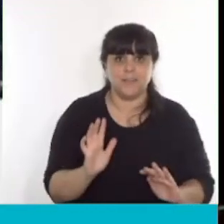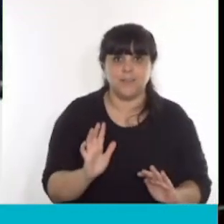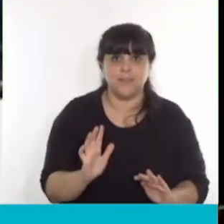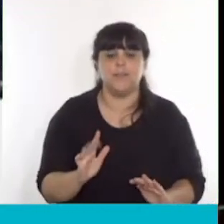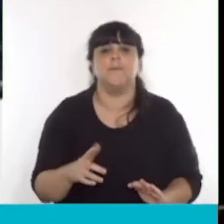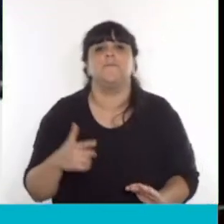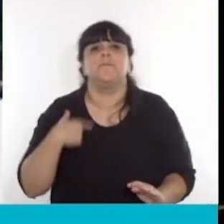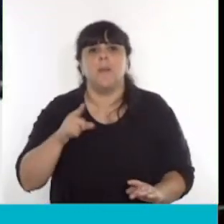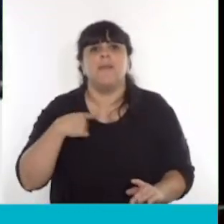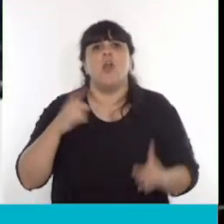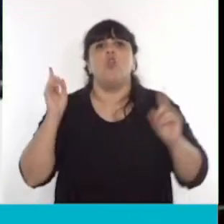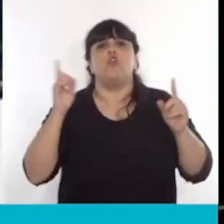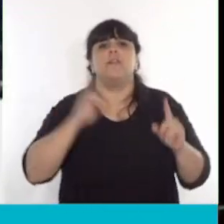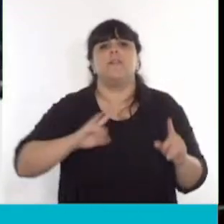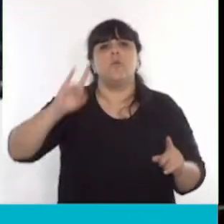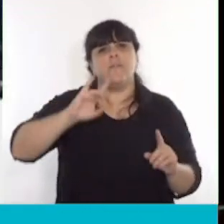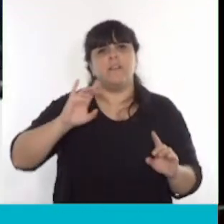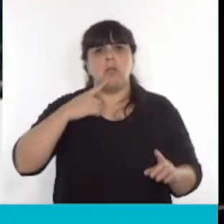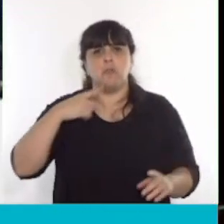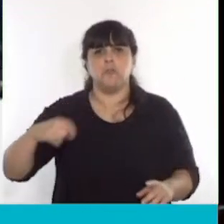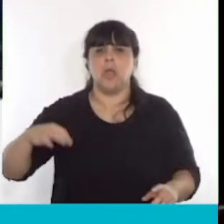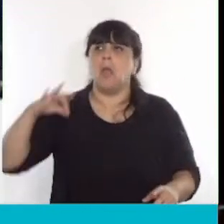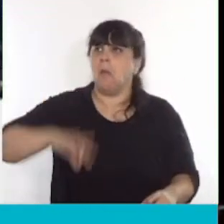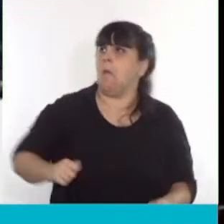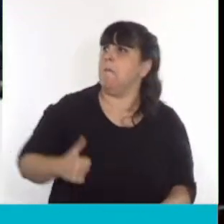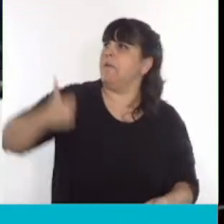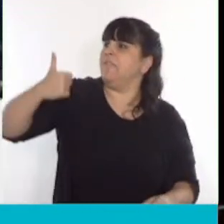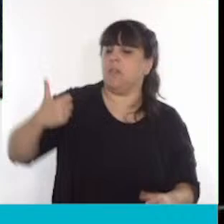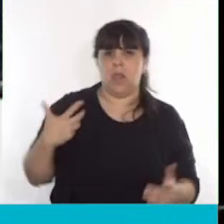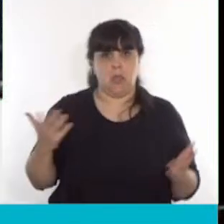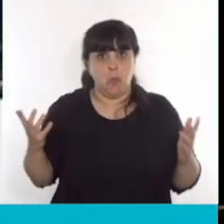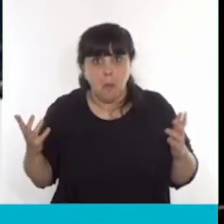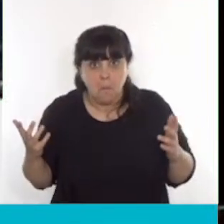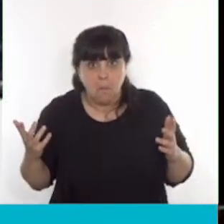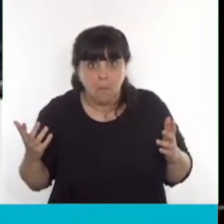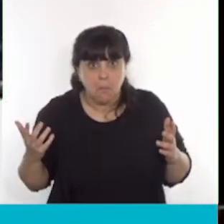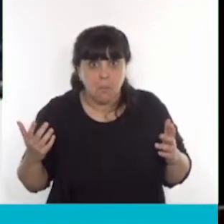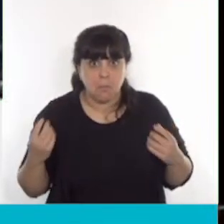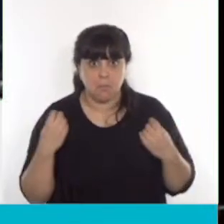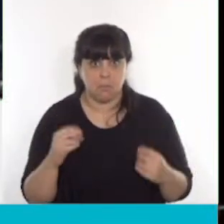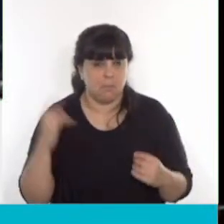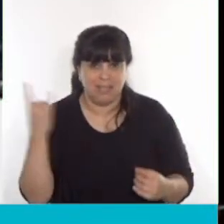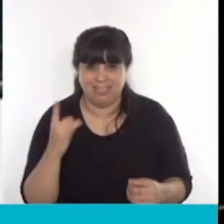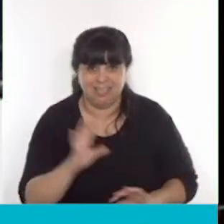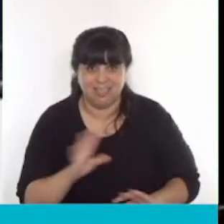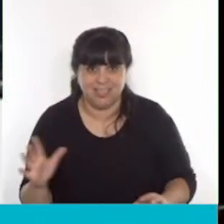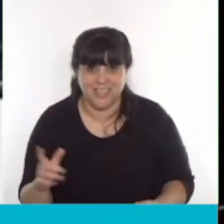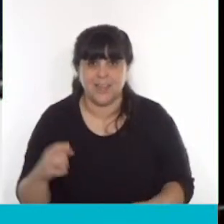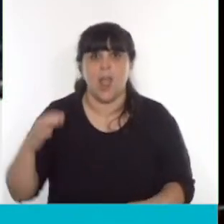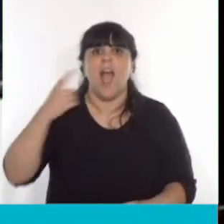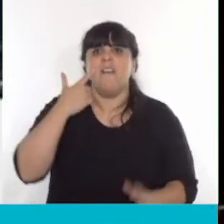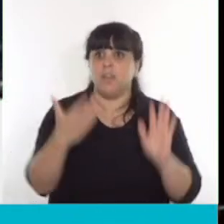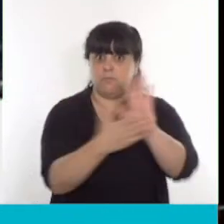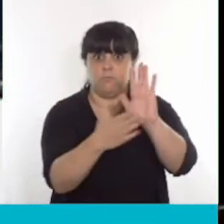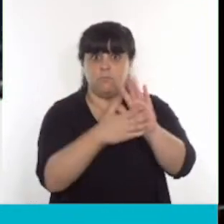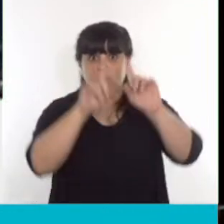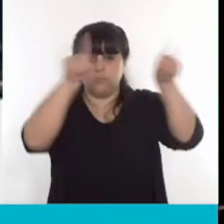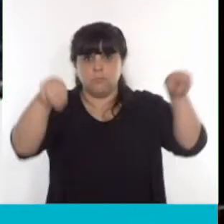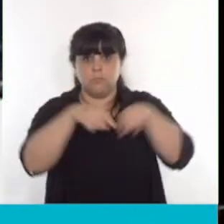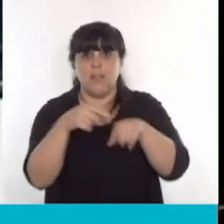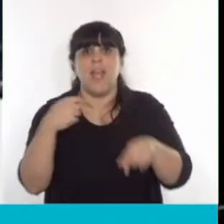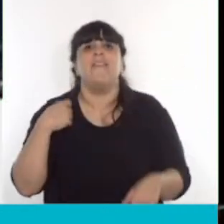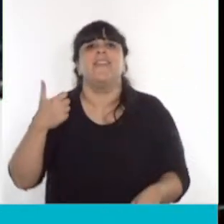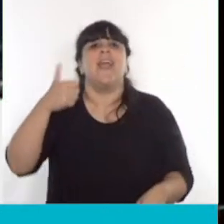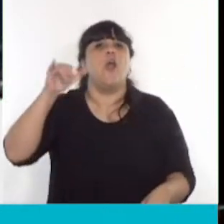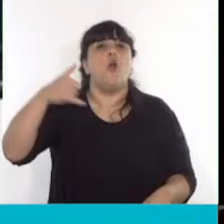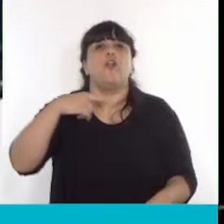somos privilegiados, otra gran mentira. Llovieron los recibos de sueldo de jefes de trabajos prácticos que